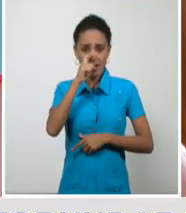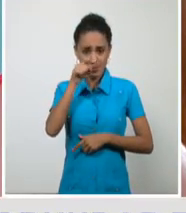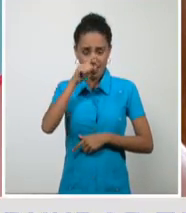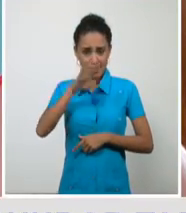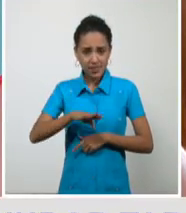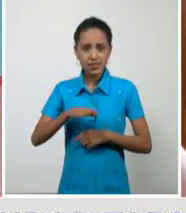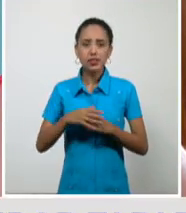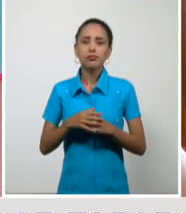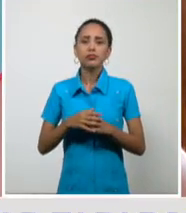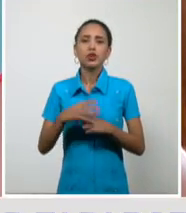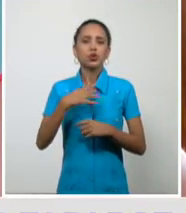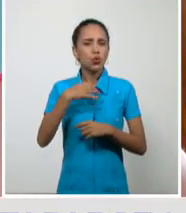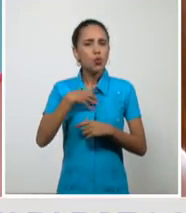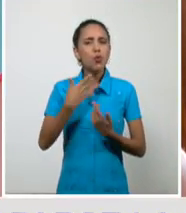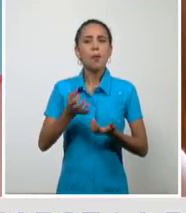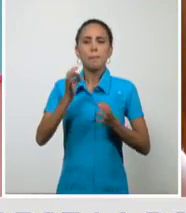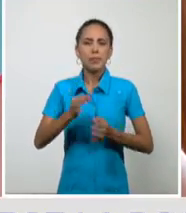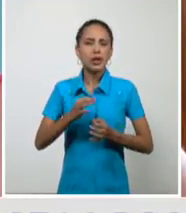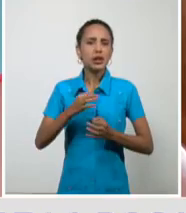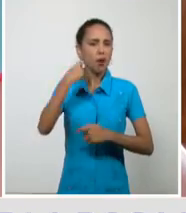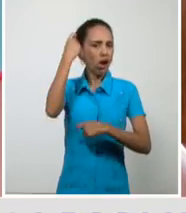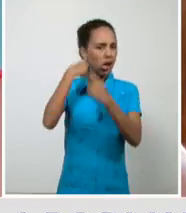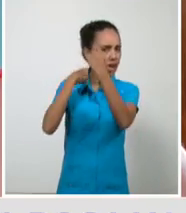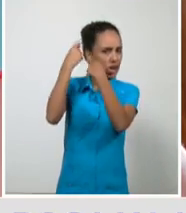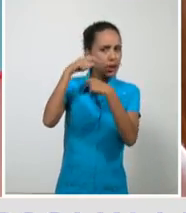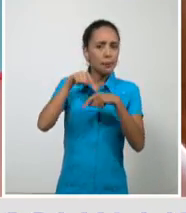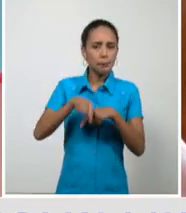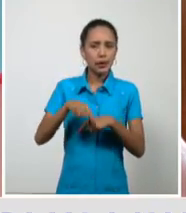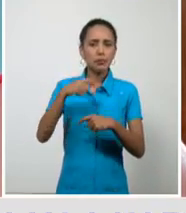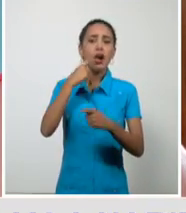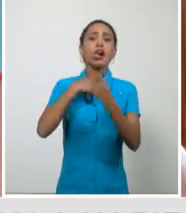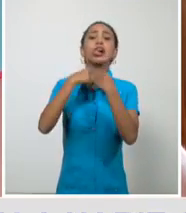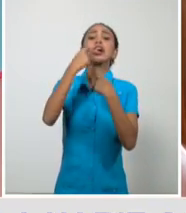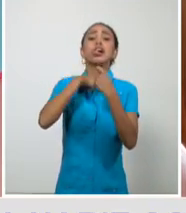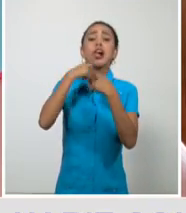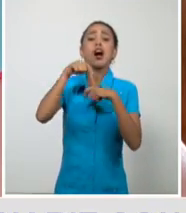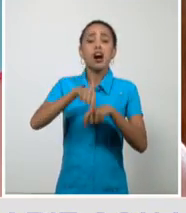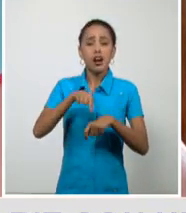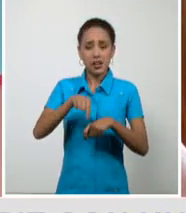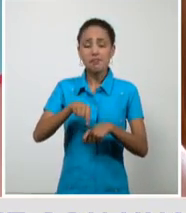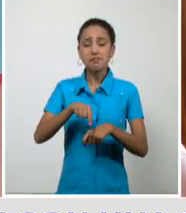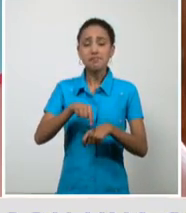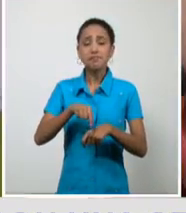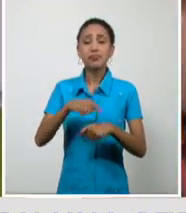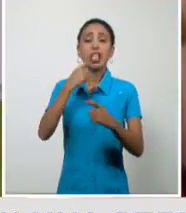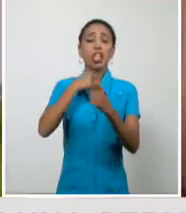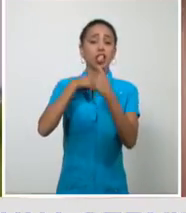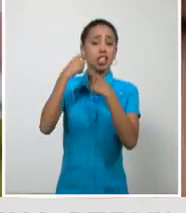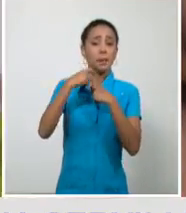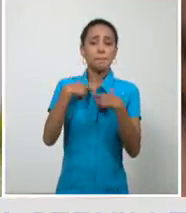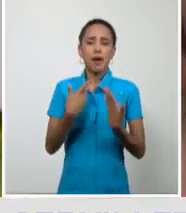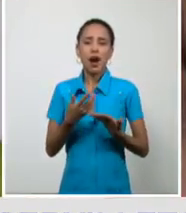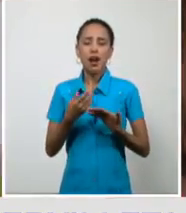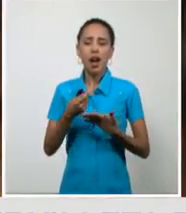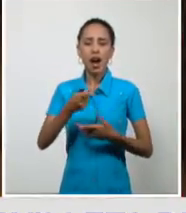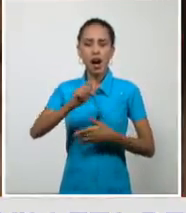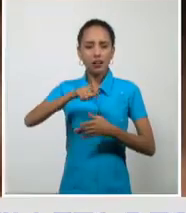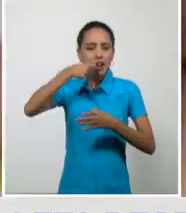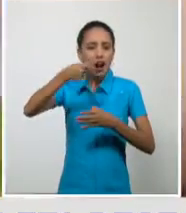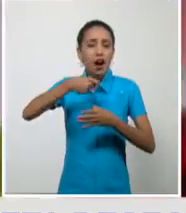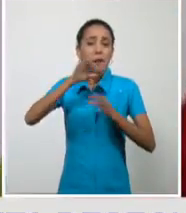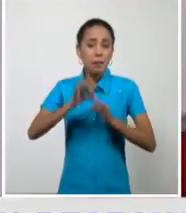estas operaciones de gastrectomía y traqueotomía, la traqueotomía para ayudarla a respirar, la gastrectomía para alimentarla. Entonces